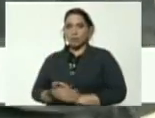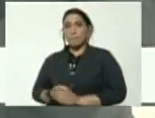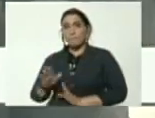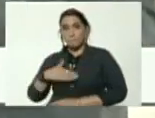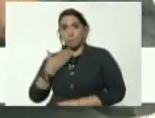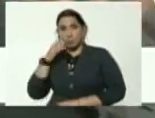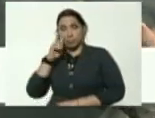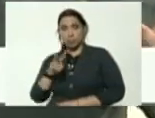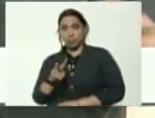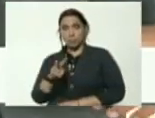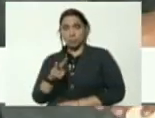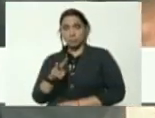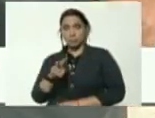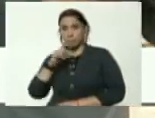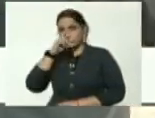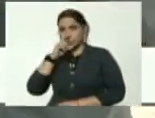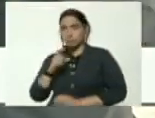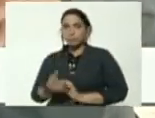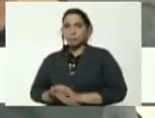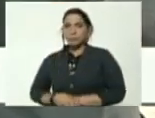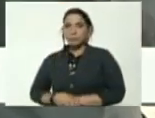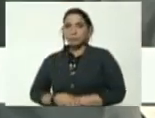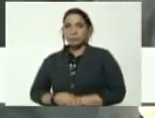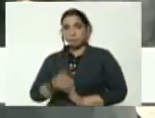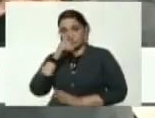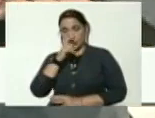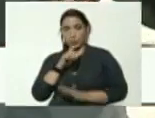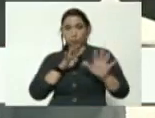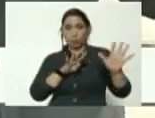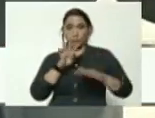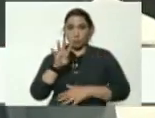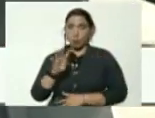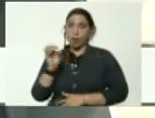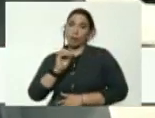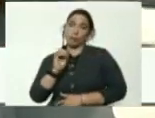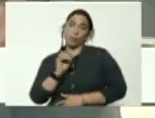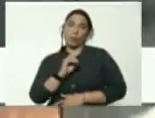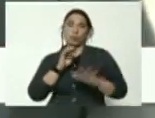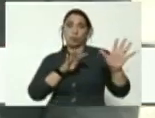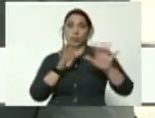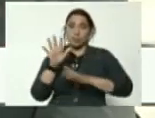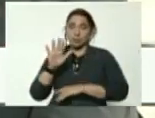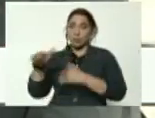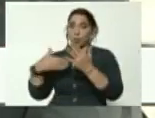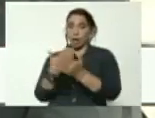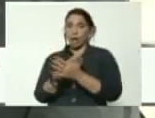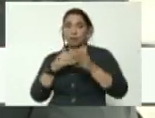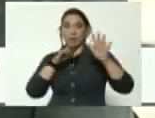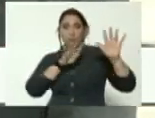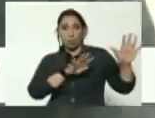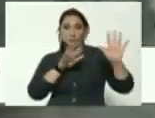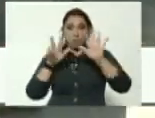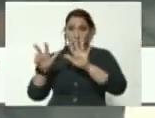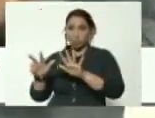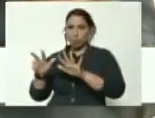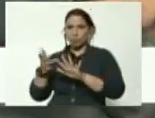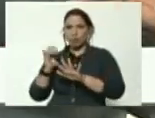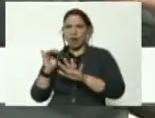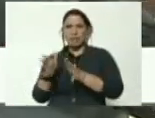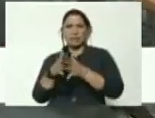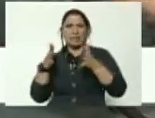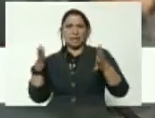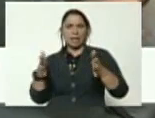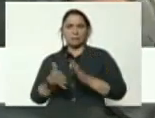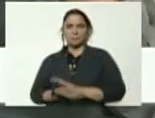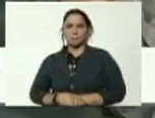que estos años que van desde el año 94, 95 hasta el año 98, hay como una gran